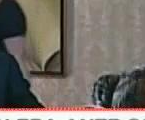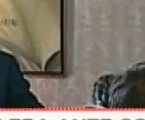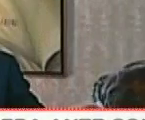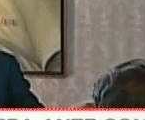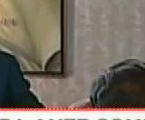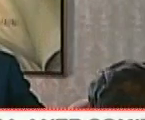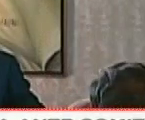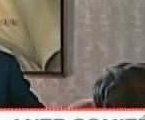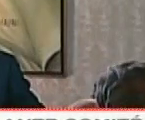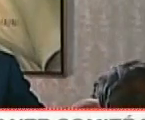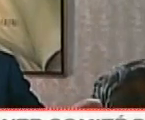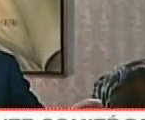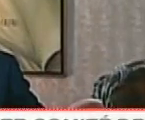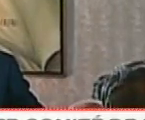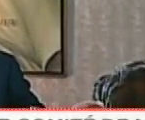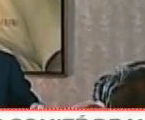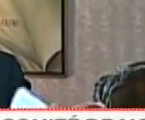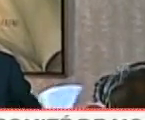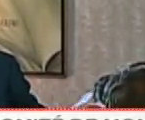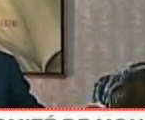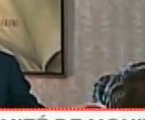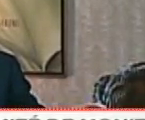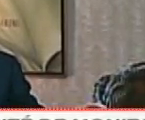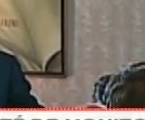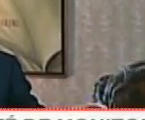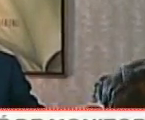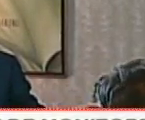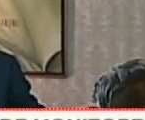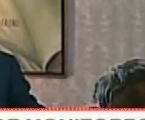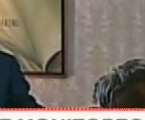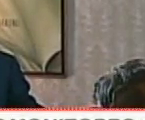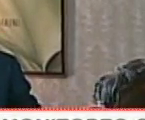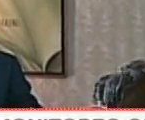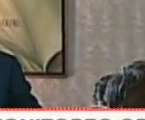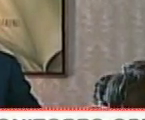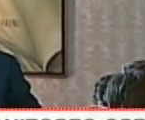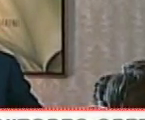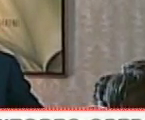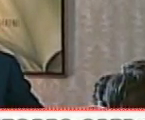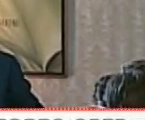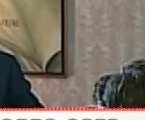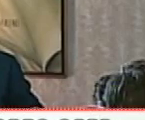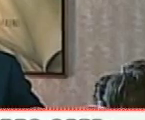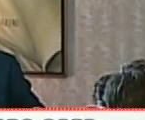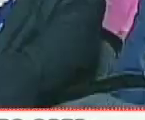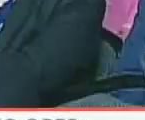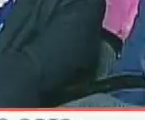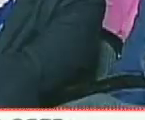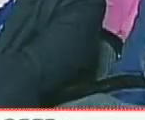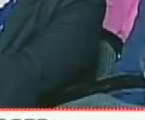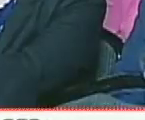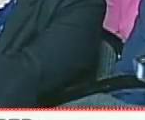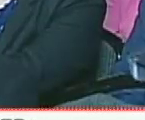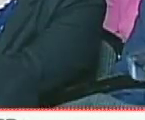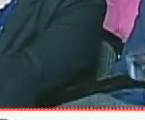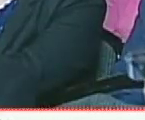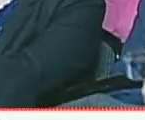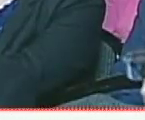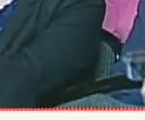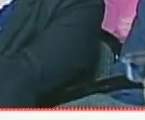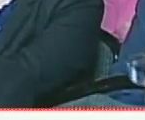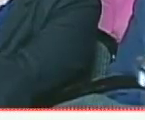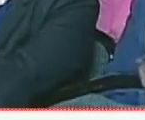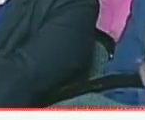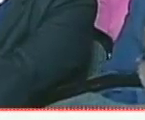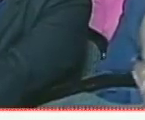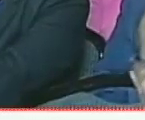Así es, Geraldine. Efectivamente nos encontramos en las instalaciones de la Casa Amarilla, donde a pocos minutos el ministro del Poder Popular para Comunicación